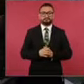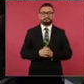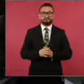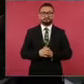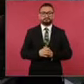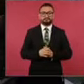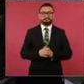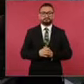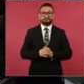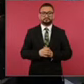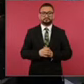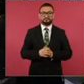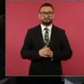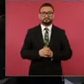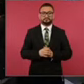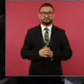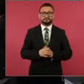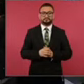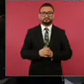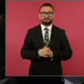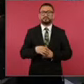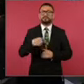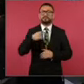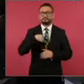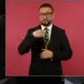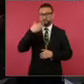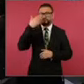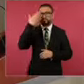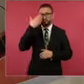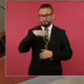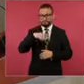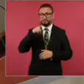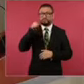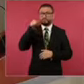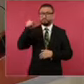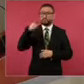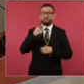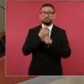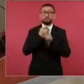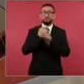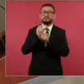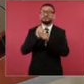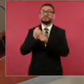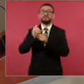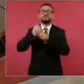Ya sé que no puedes revelar tus fuentes,